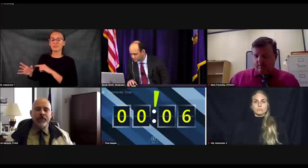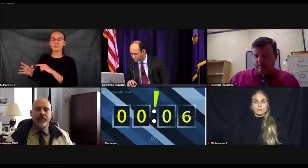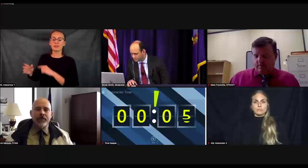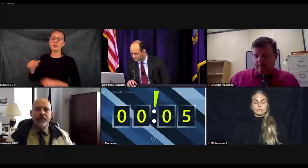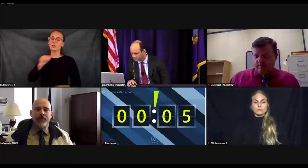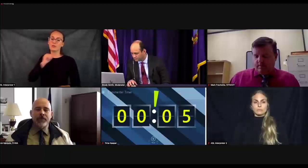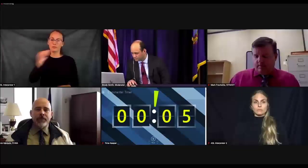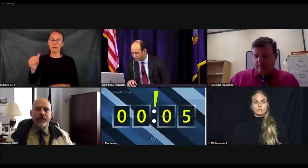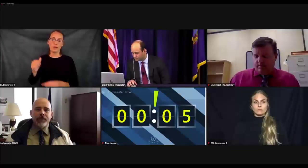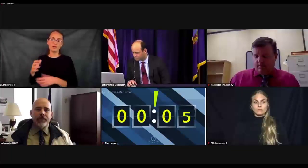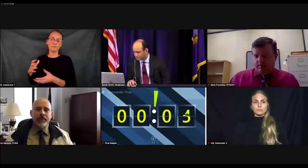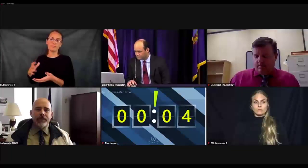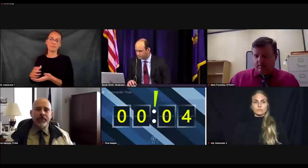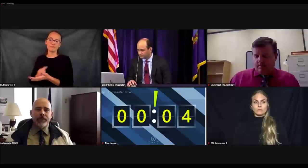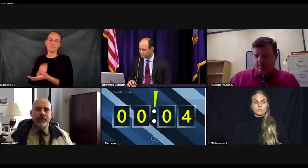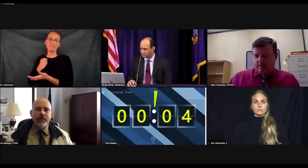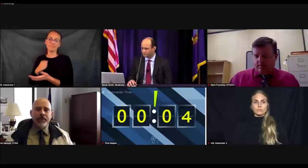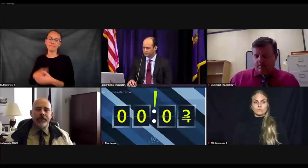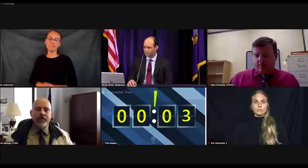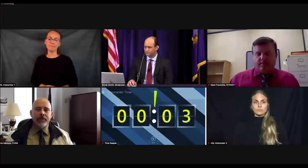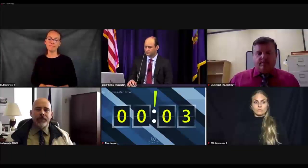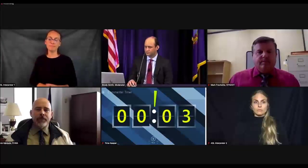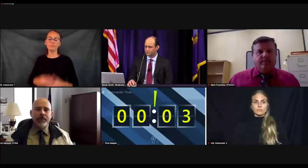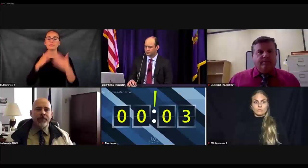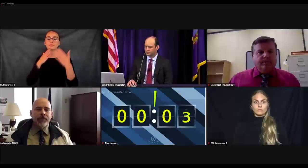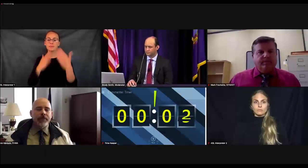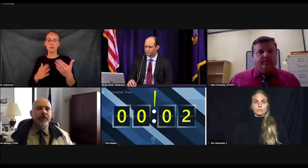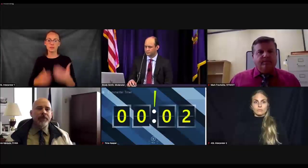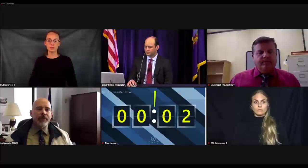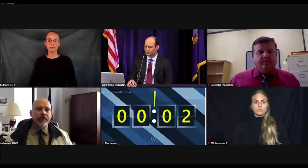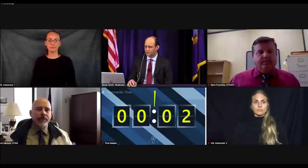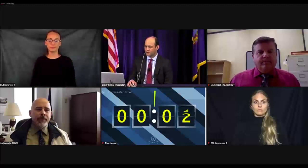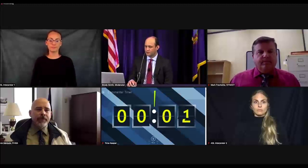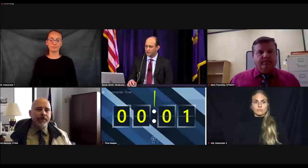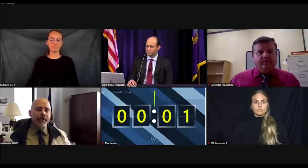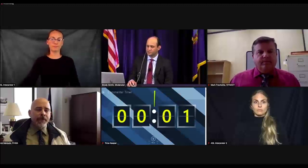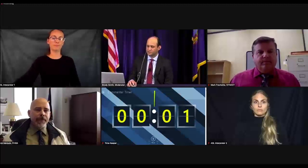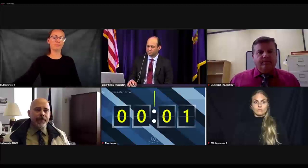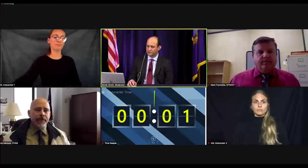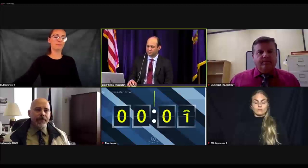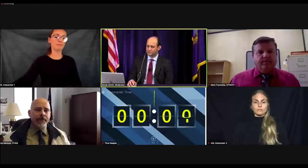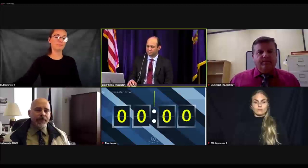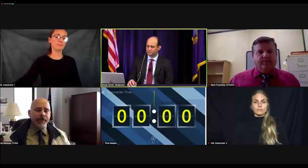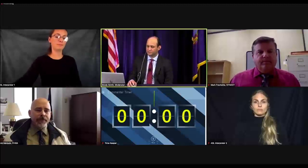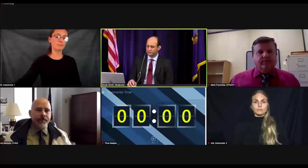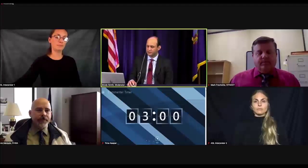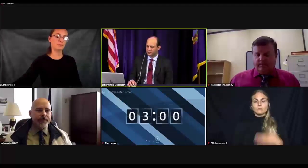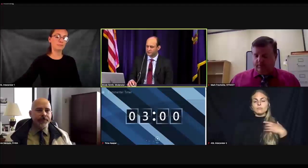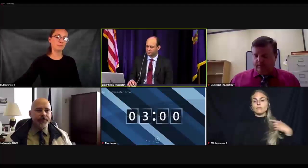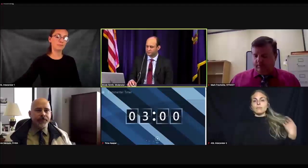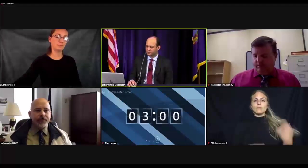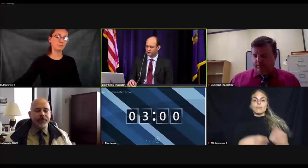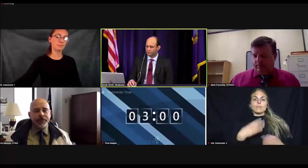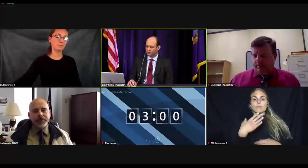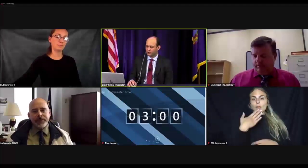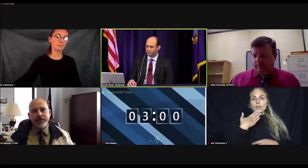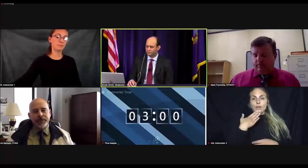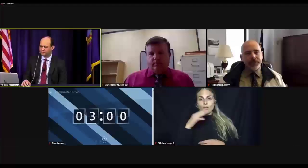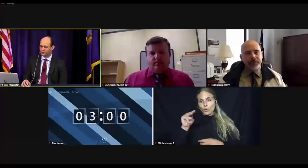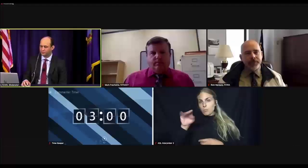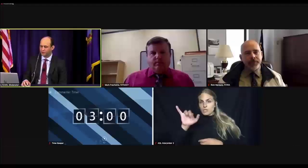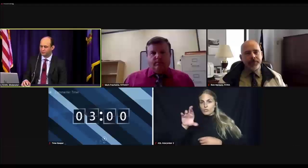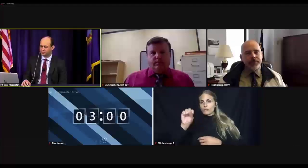Y no es justo para los trabajadores. Gracias. Thank you, Mr. Sampson.